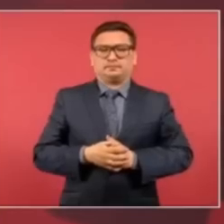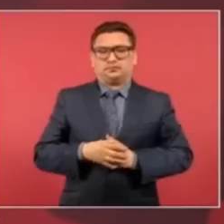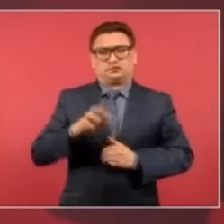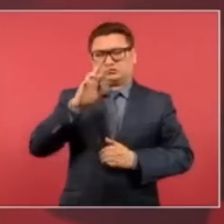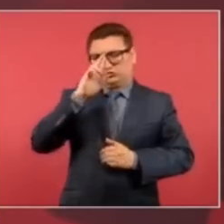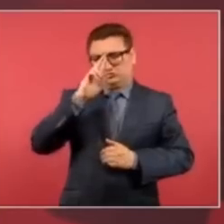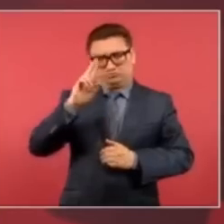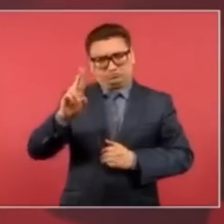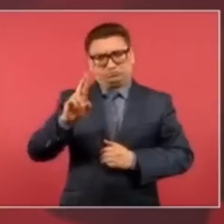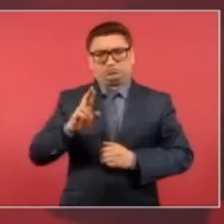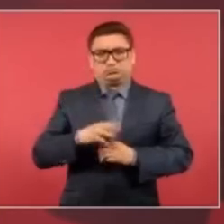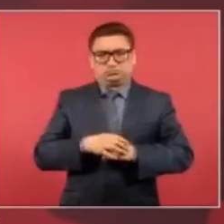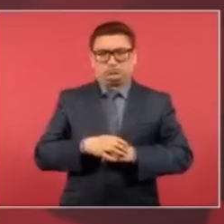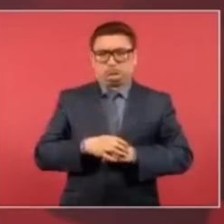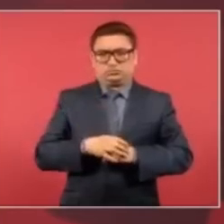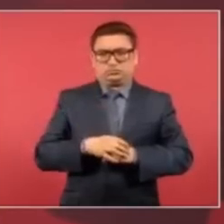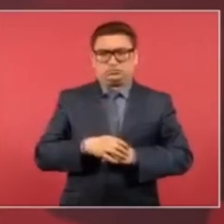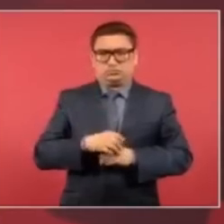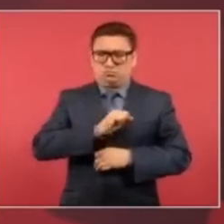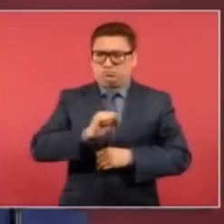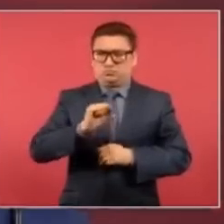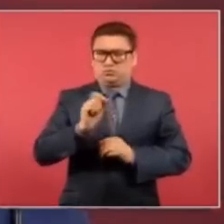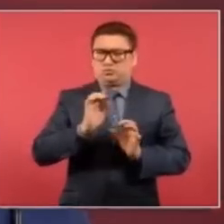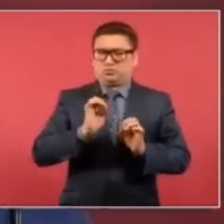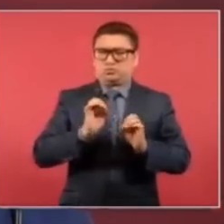respetuosa y sin malas intenciones,